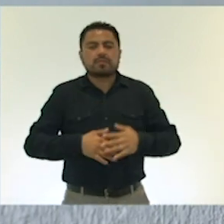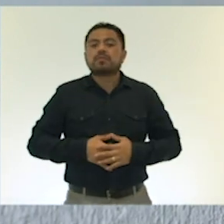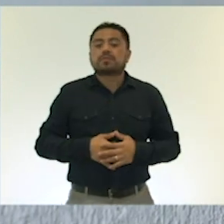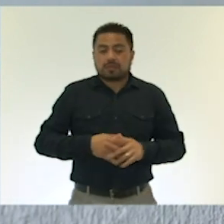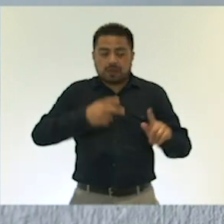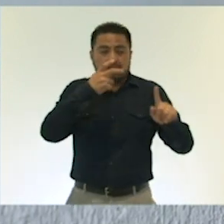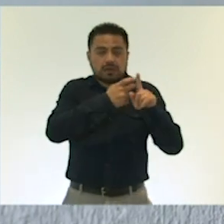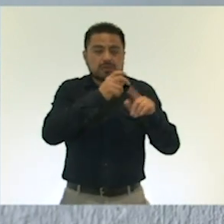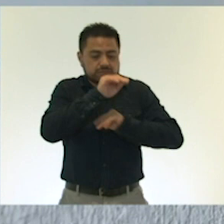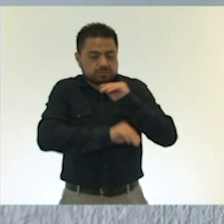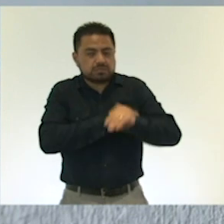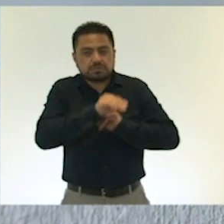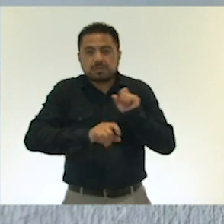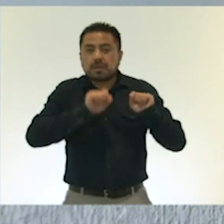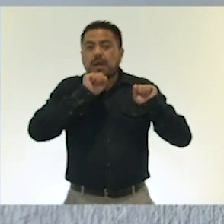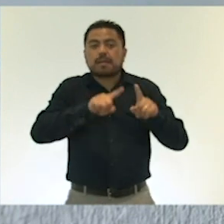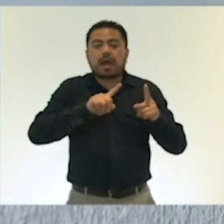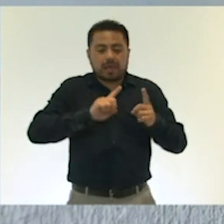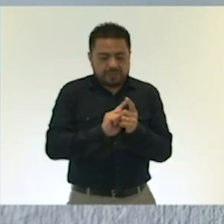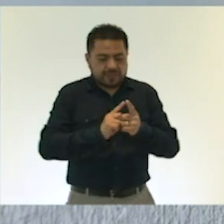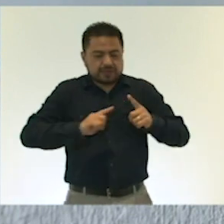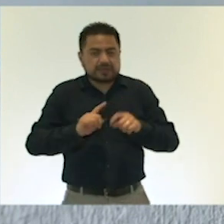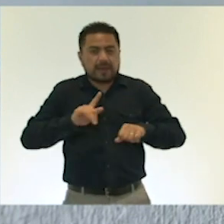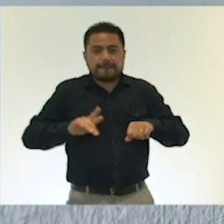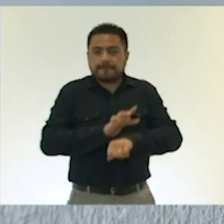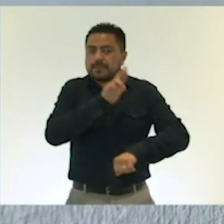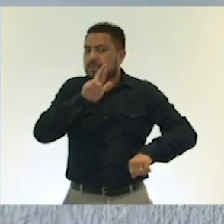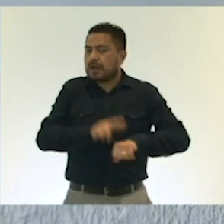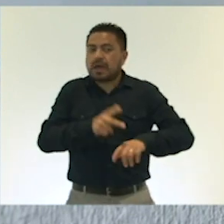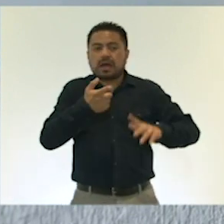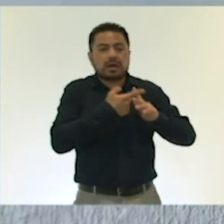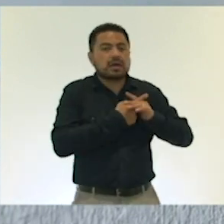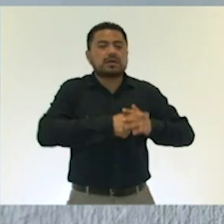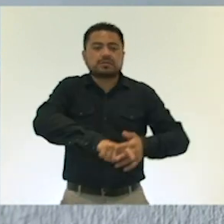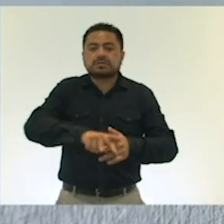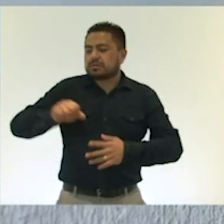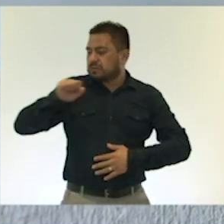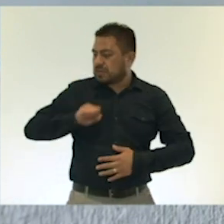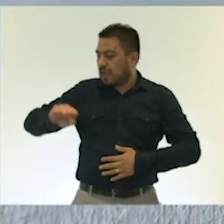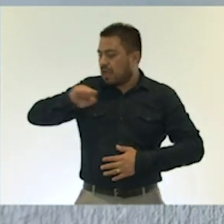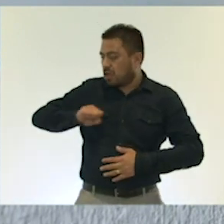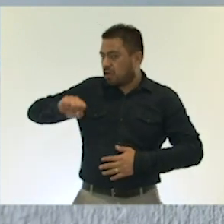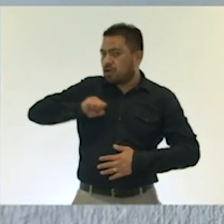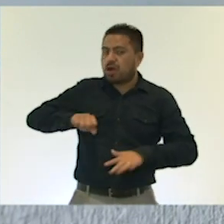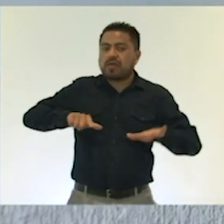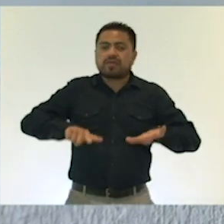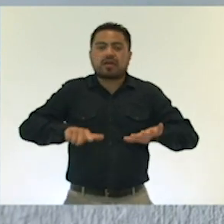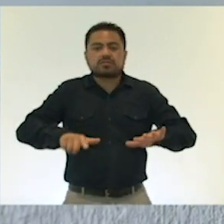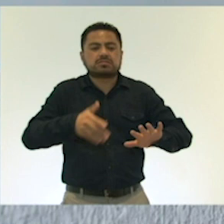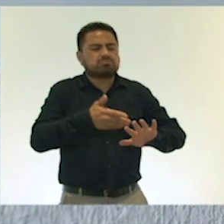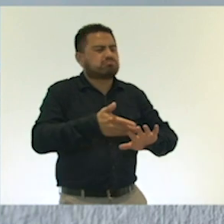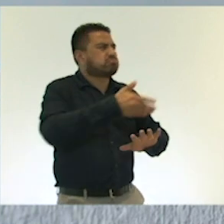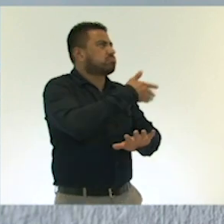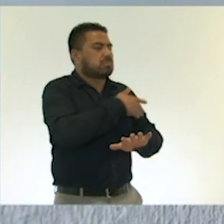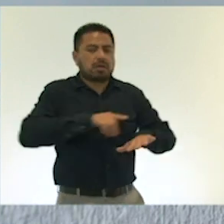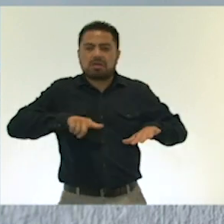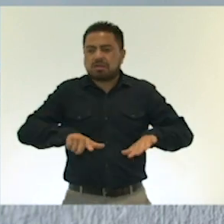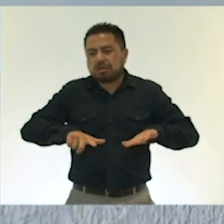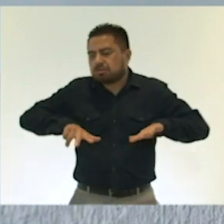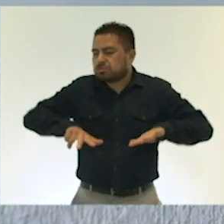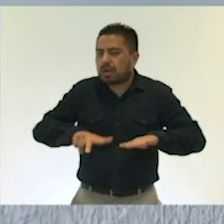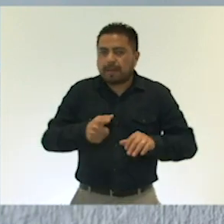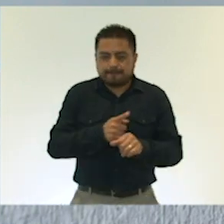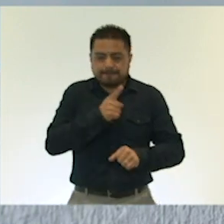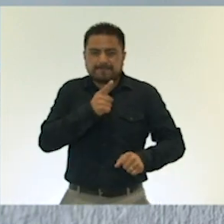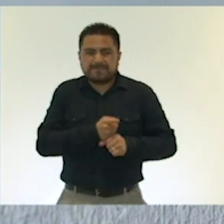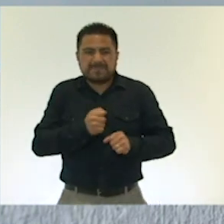Esos instrumentos también tuvieron un desarrollo muy grande a partir del siglo XVII-XVIII con las primeras sinfonías